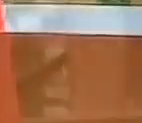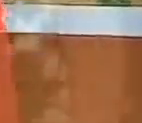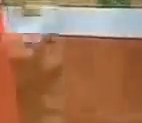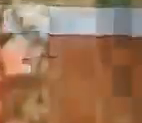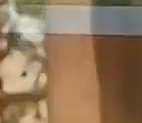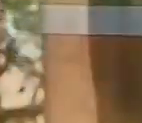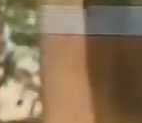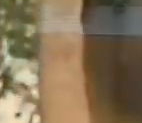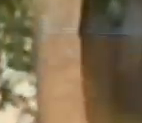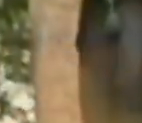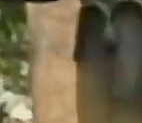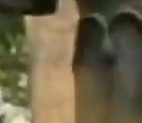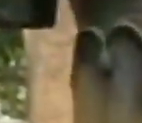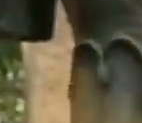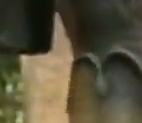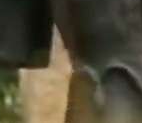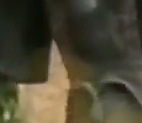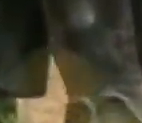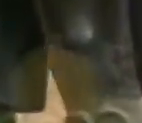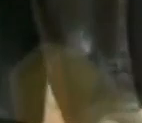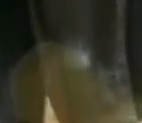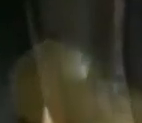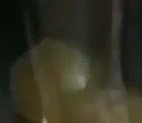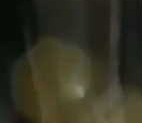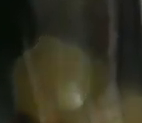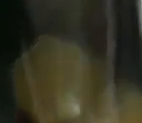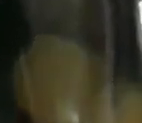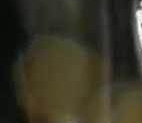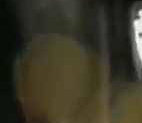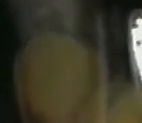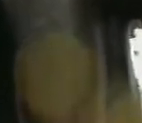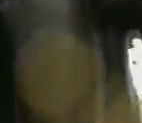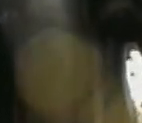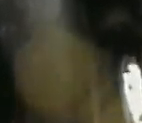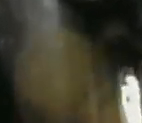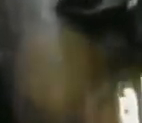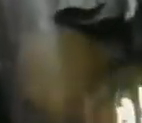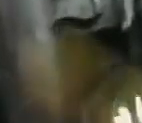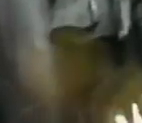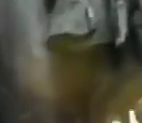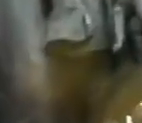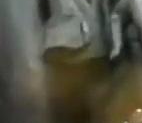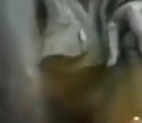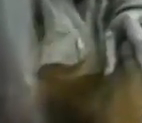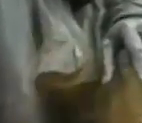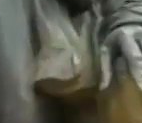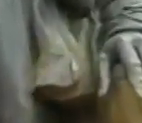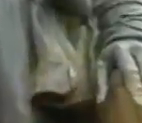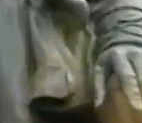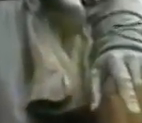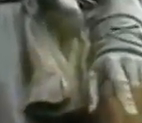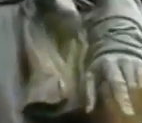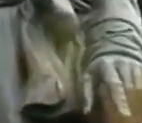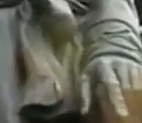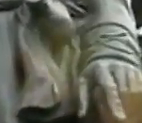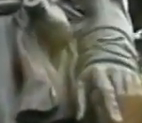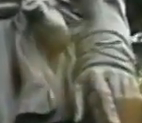jamás será nuevamente pisoteada por esos lacayos del imperio norteamericano.